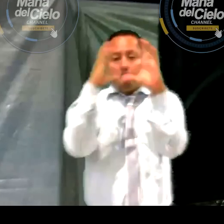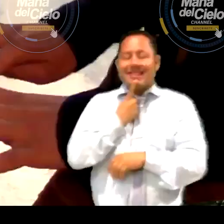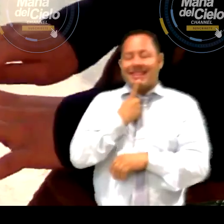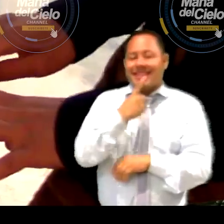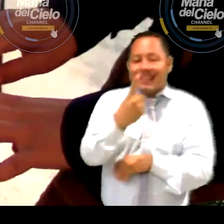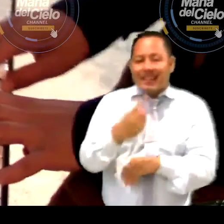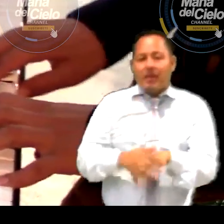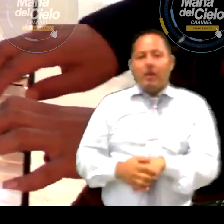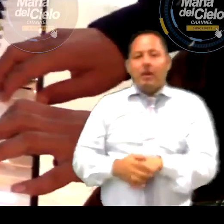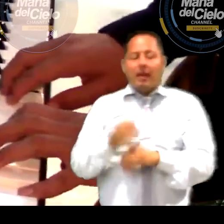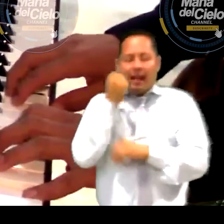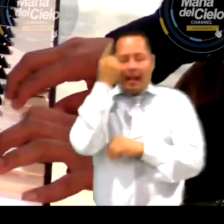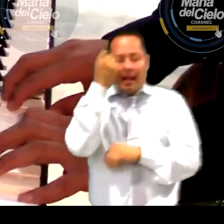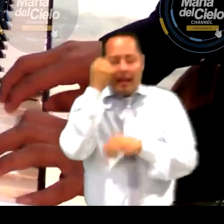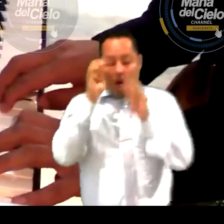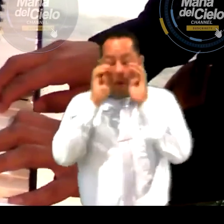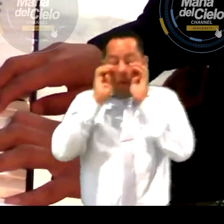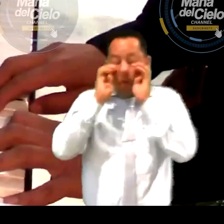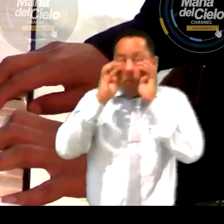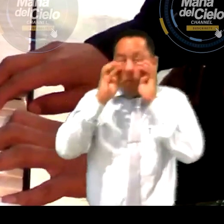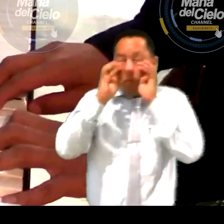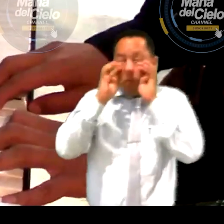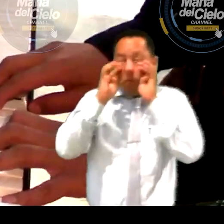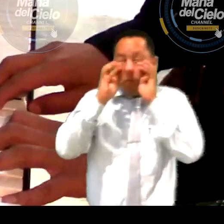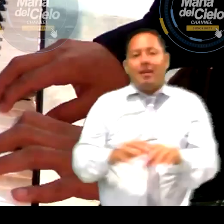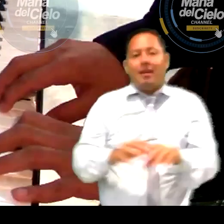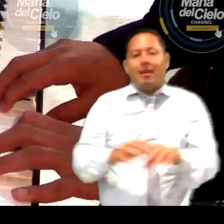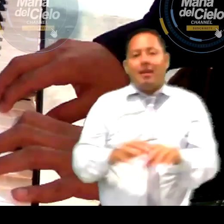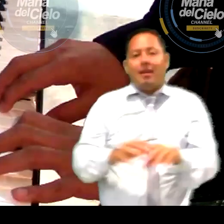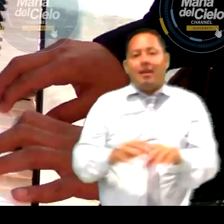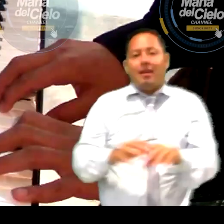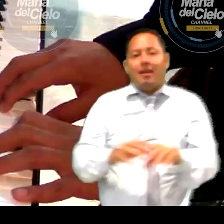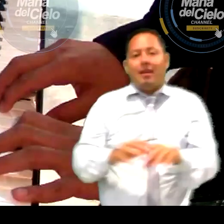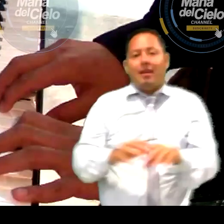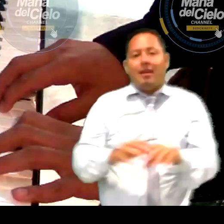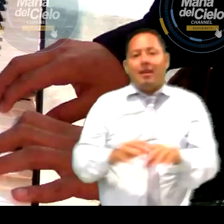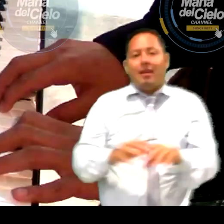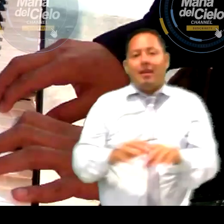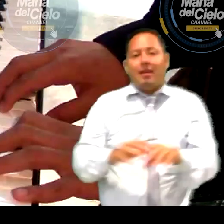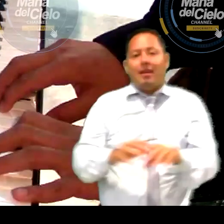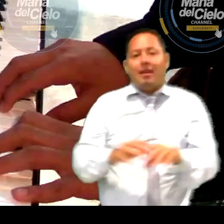crees, verás, verás.